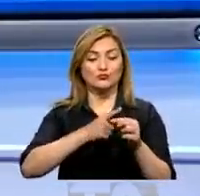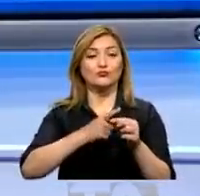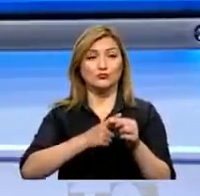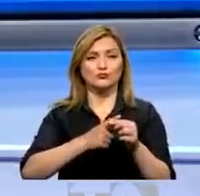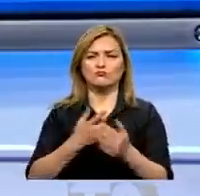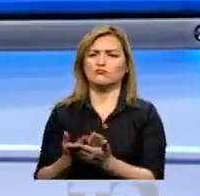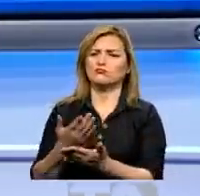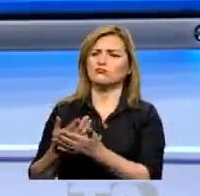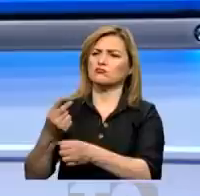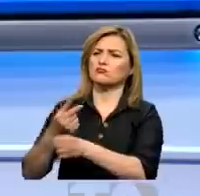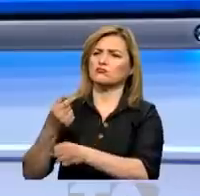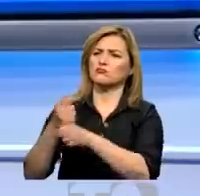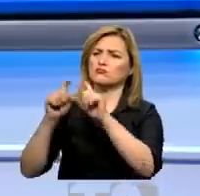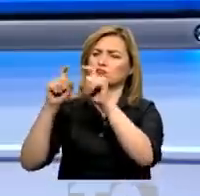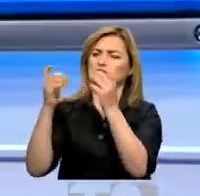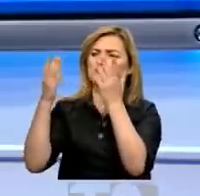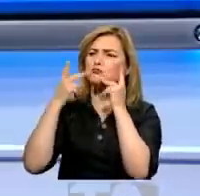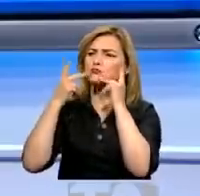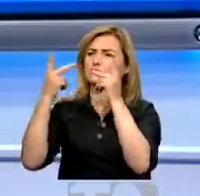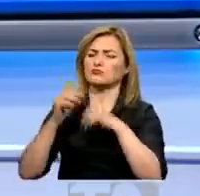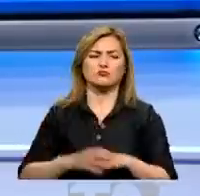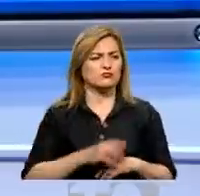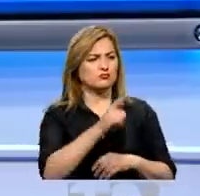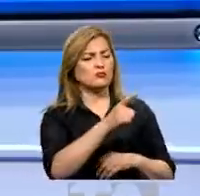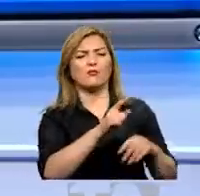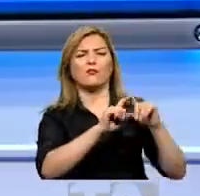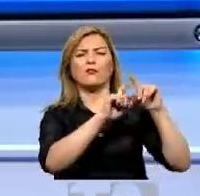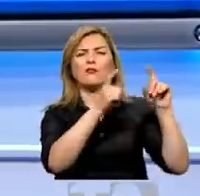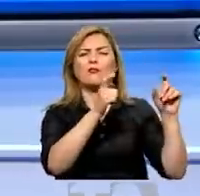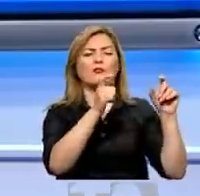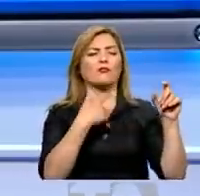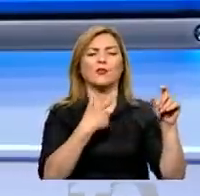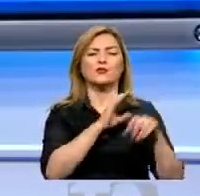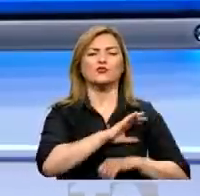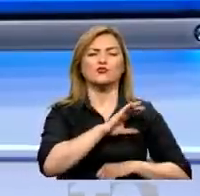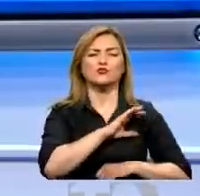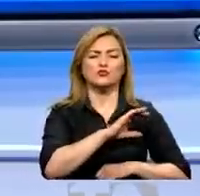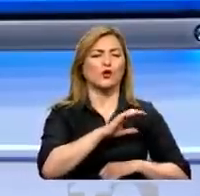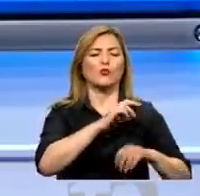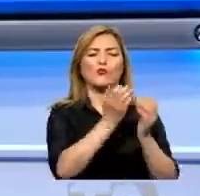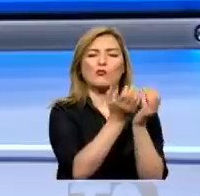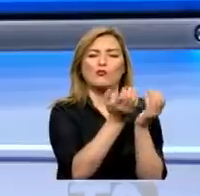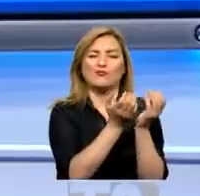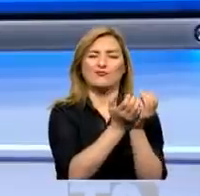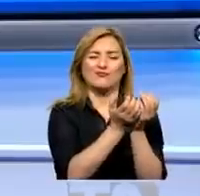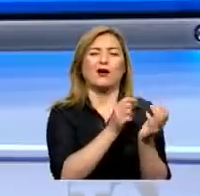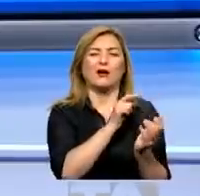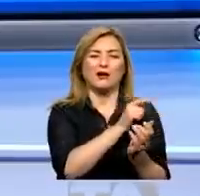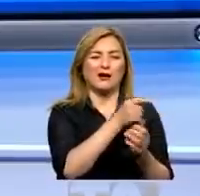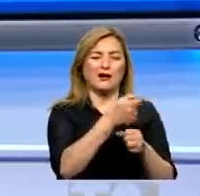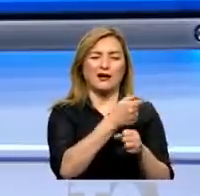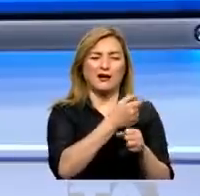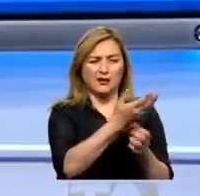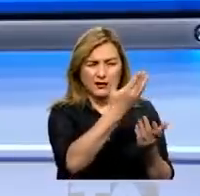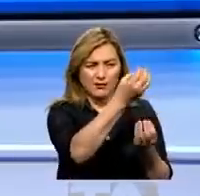EMHIRS presenten un informe sobre las razones de retraso en la entrega del cubeto 10. Los ediles exigieron además que se les dé